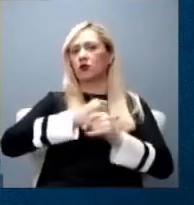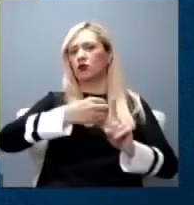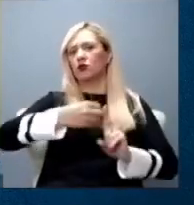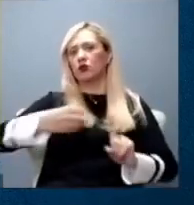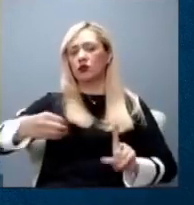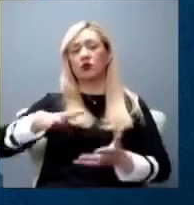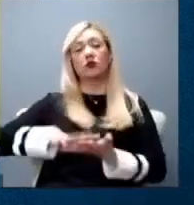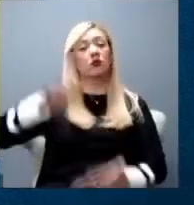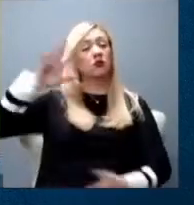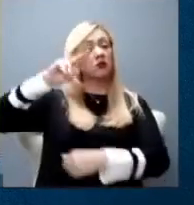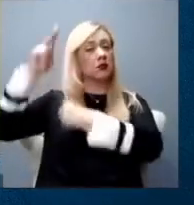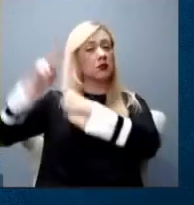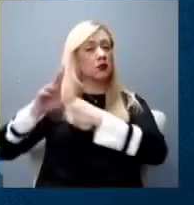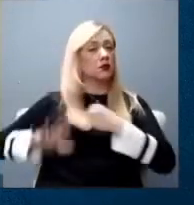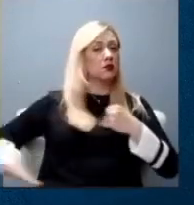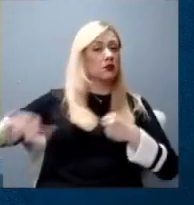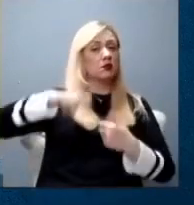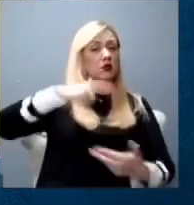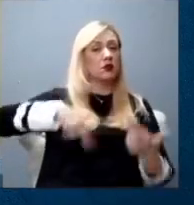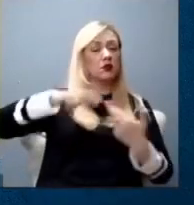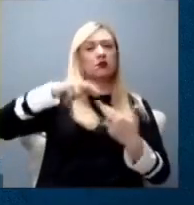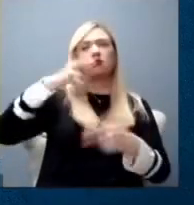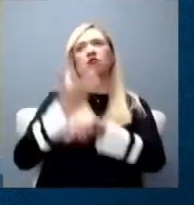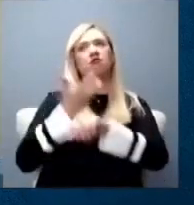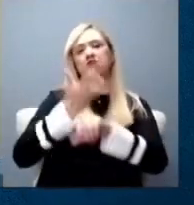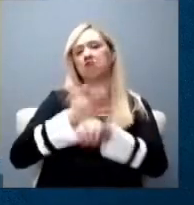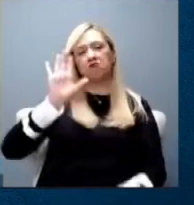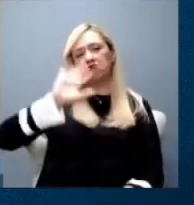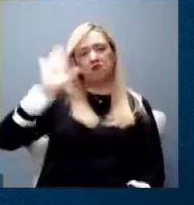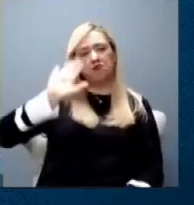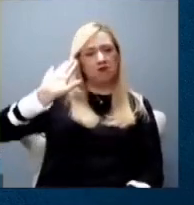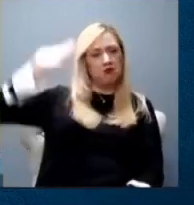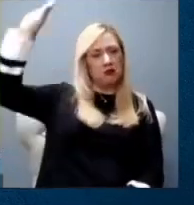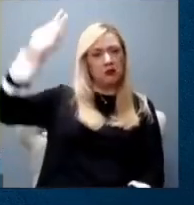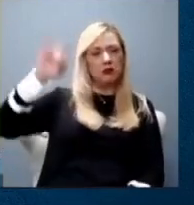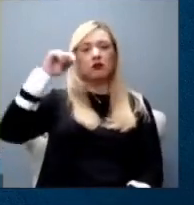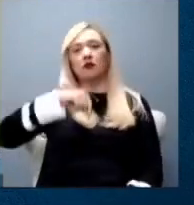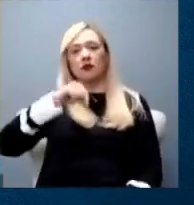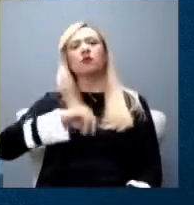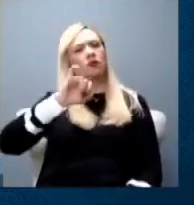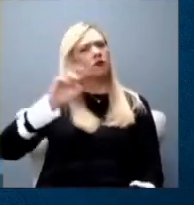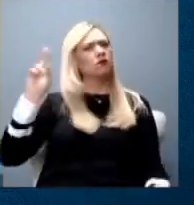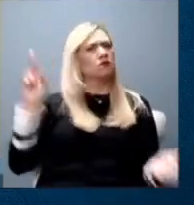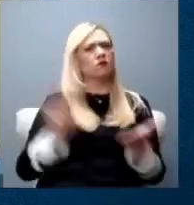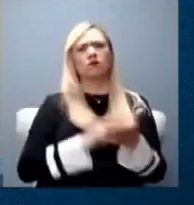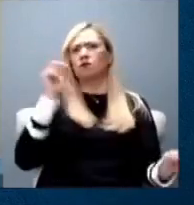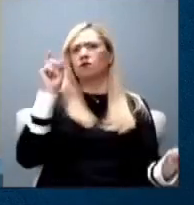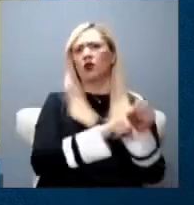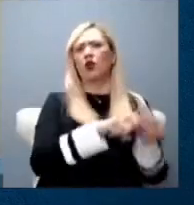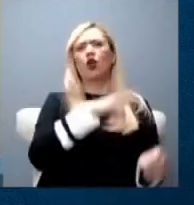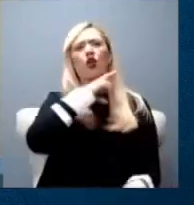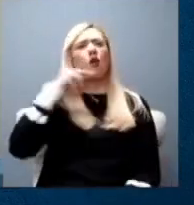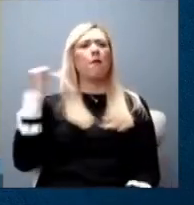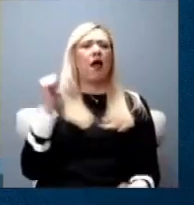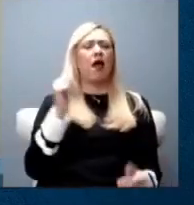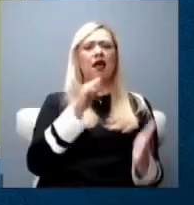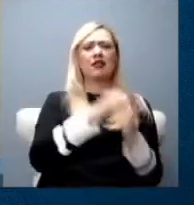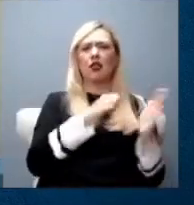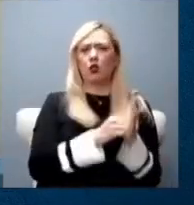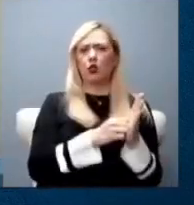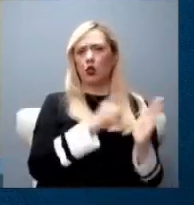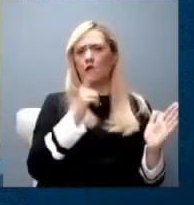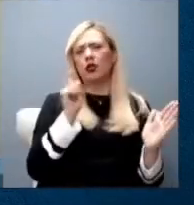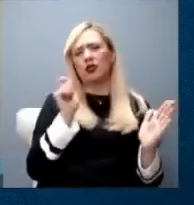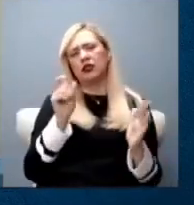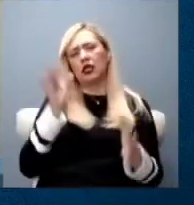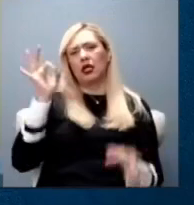mayoría de países de nuestra región, obviamente Estados Unidos no, ha ratificado el Estatuto de Roma, reconocido la competencia de la Corte Penal